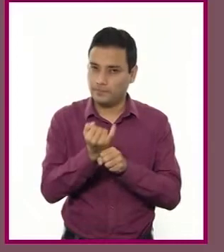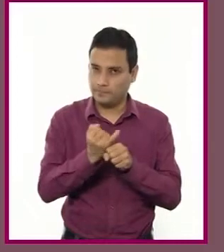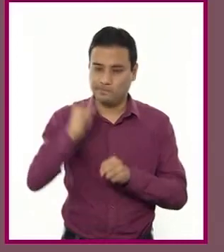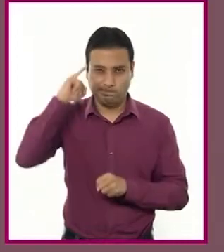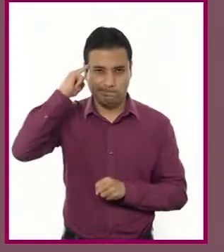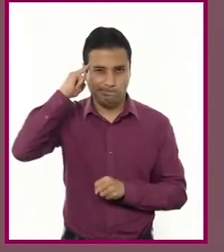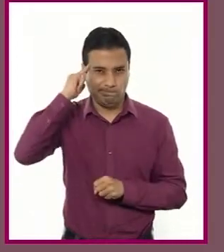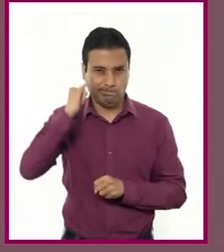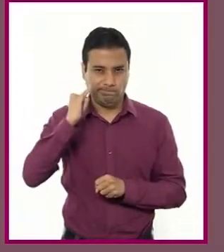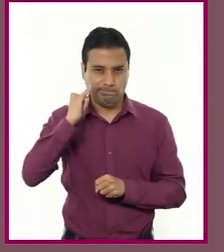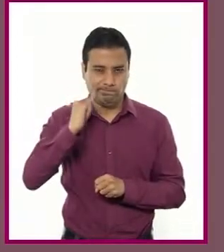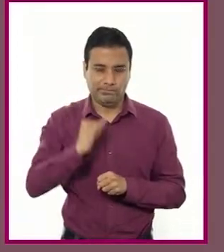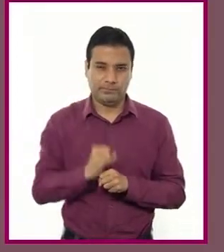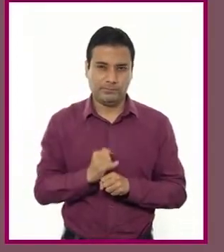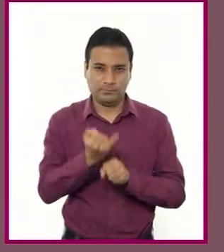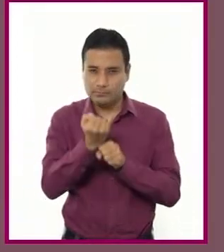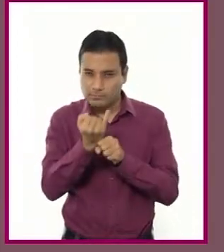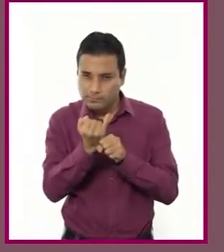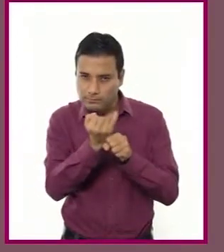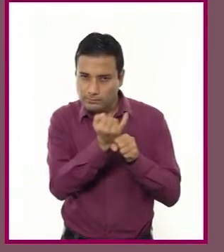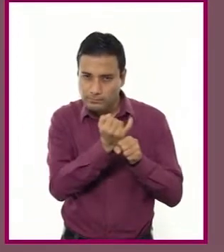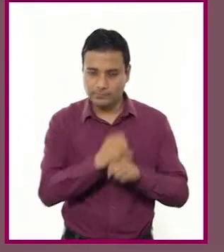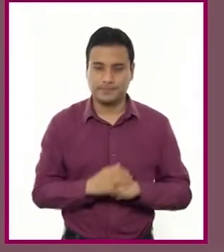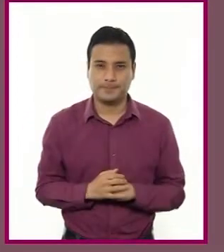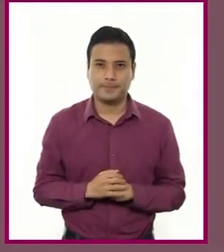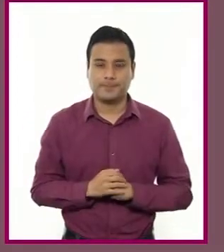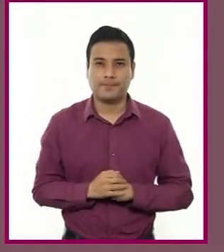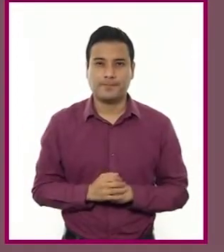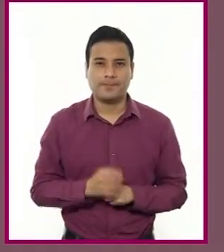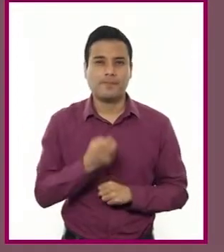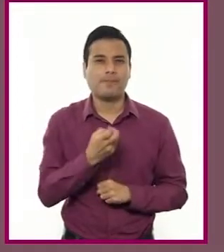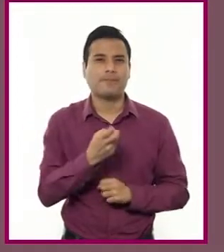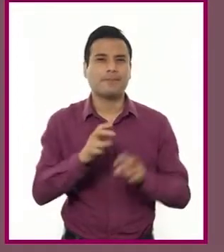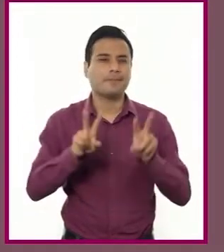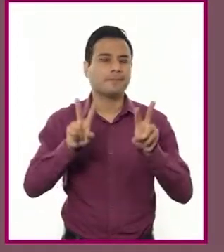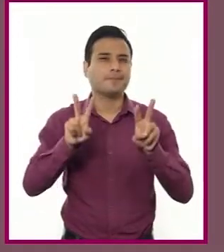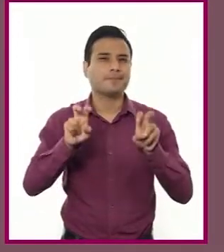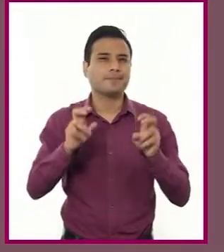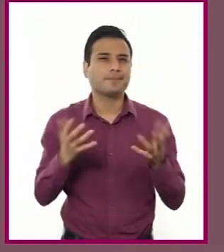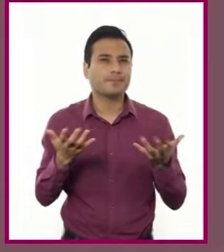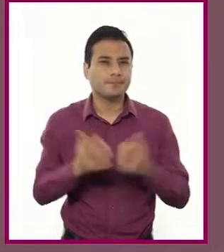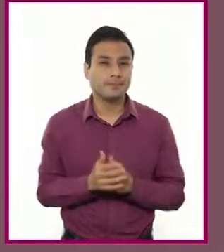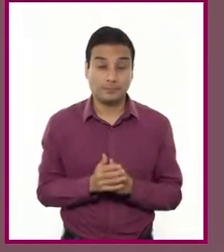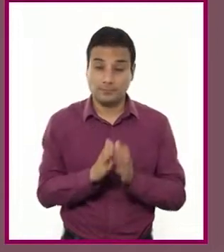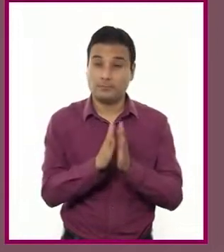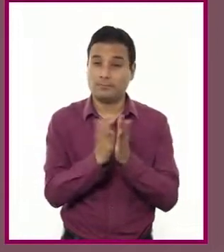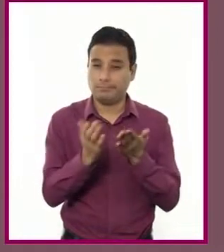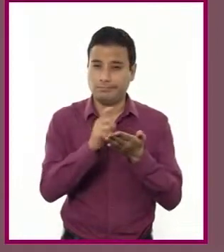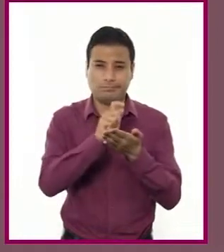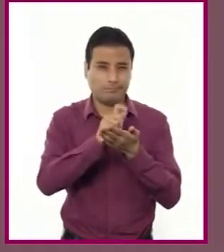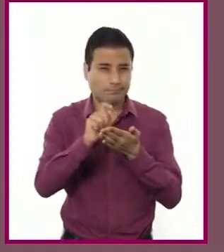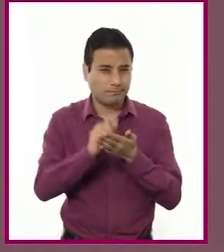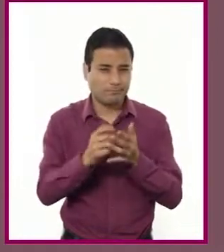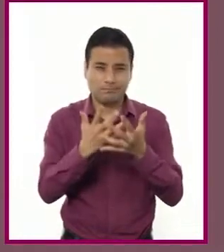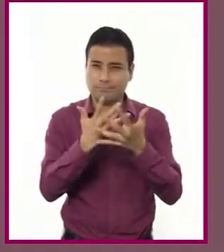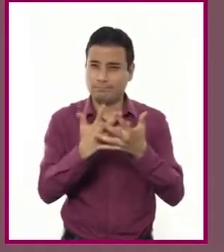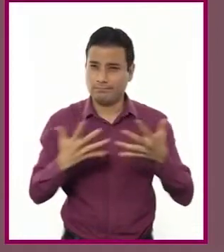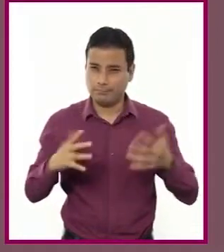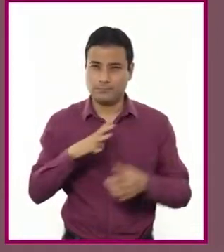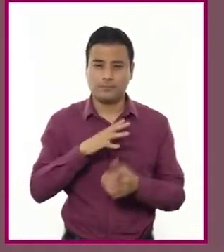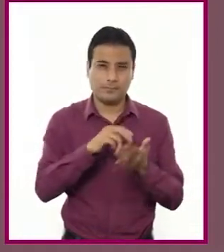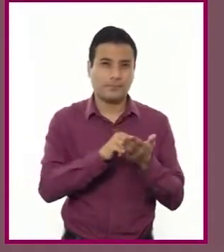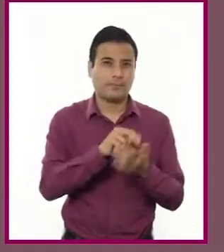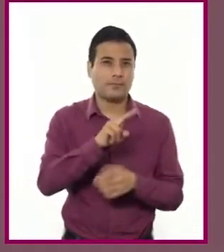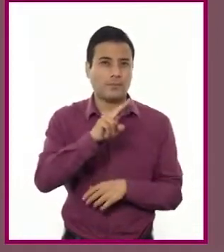mexicana anterior a la llegada de los españoles. Se trata de un trabajo monumental, compuesto con pictografías